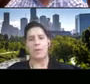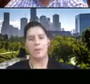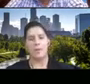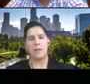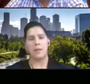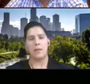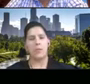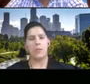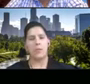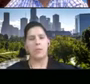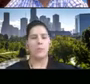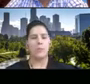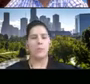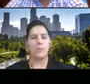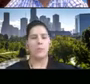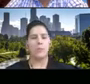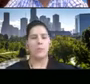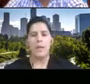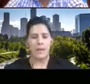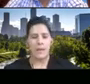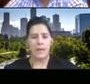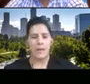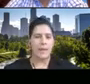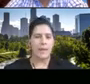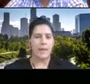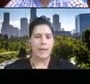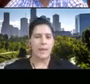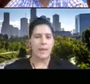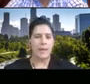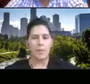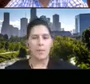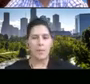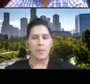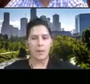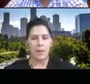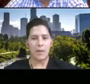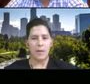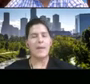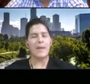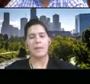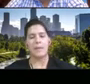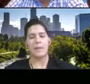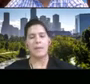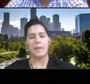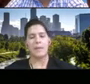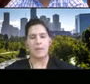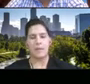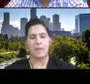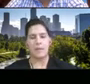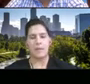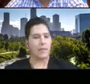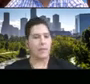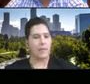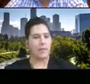Es www.holahouston.com. En esta página, que es una página en español, muy contemporánea, muy amigable y en constante actualización, es donde van a